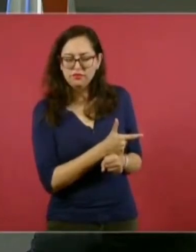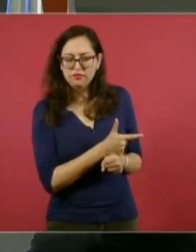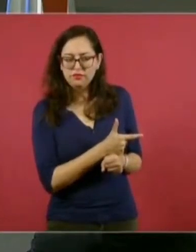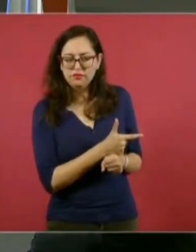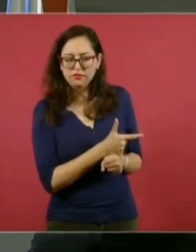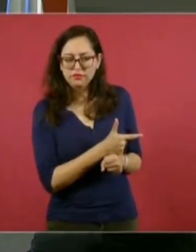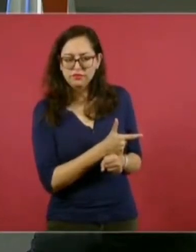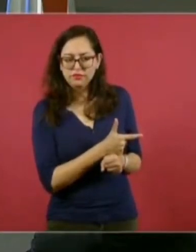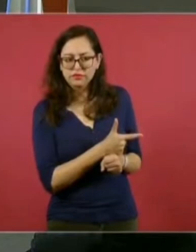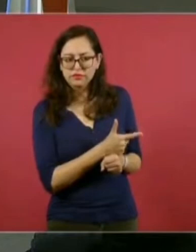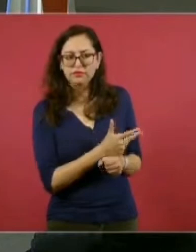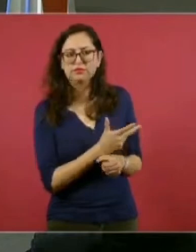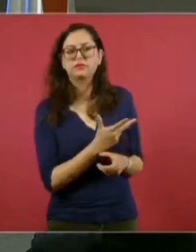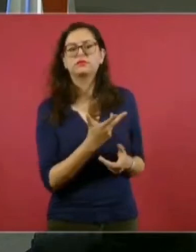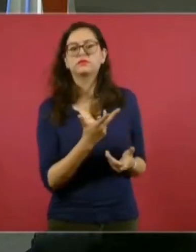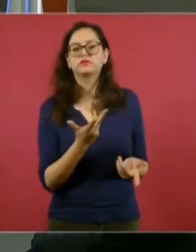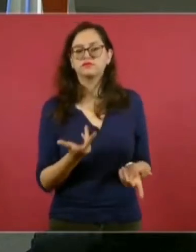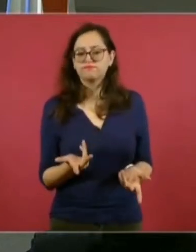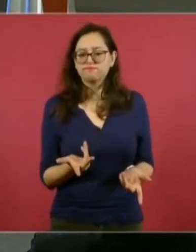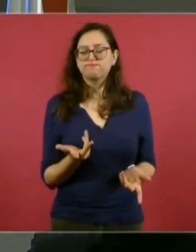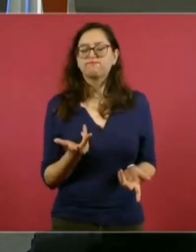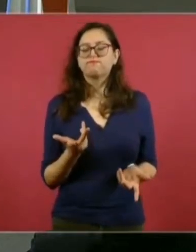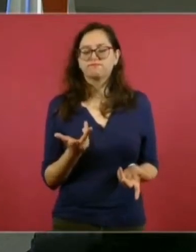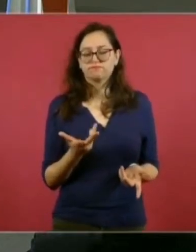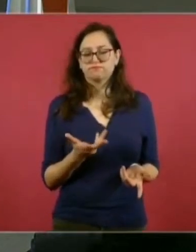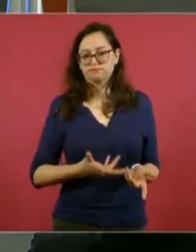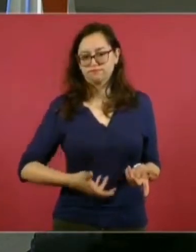de los compartimientos,